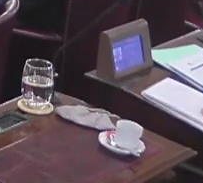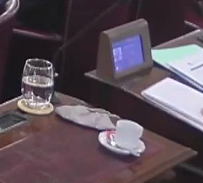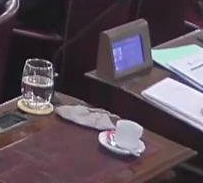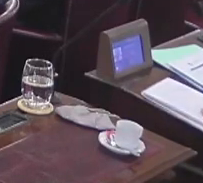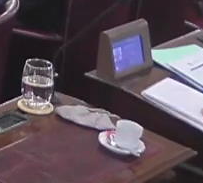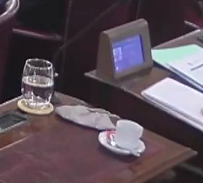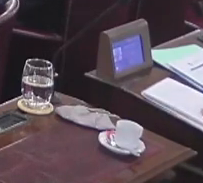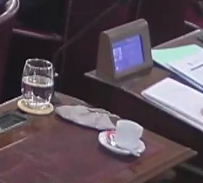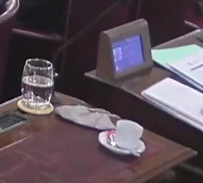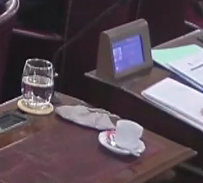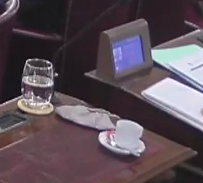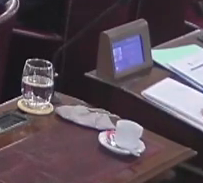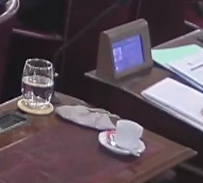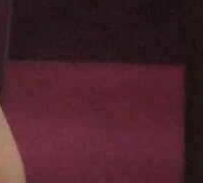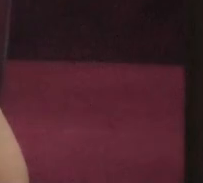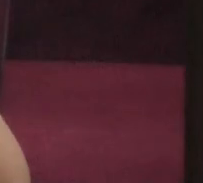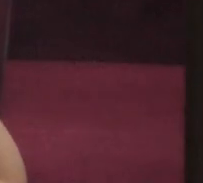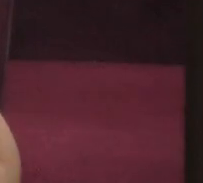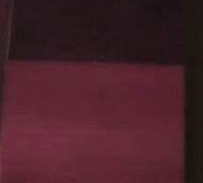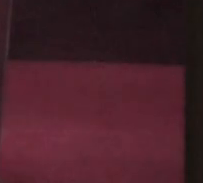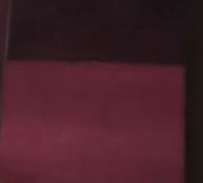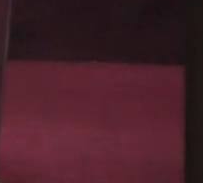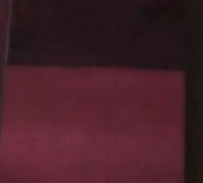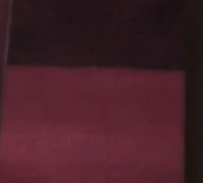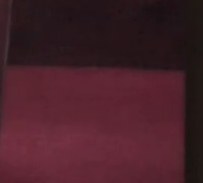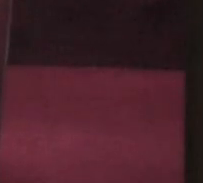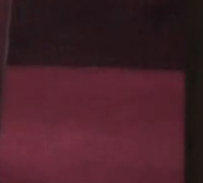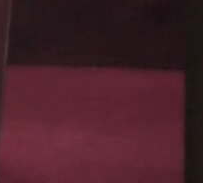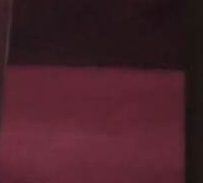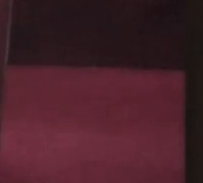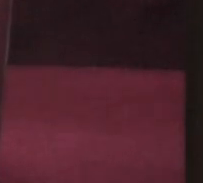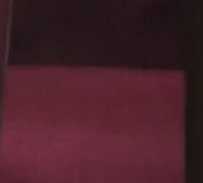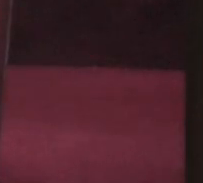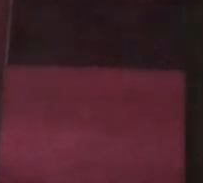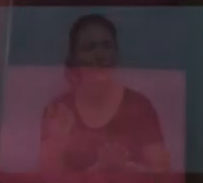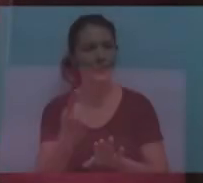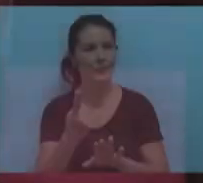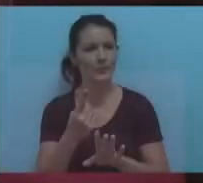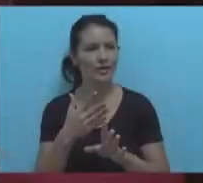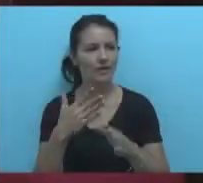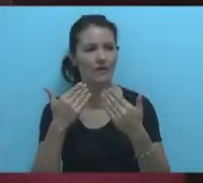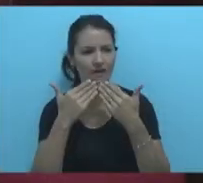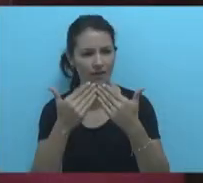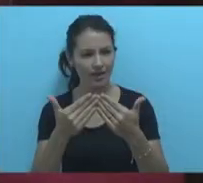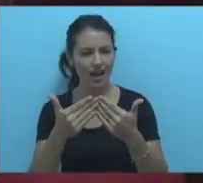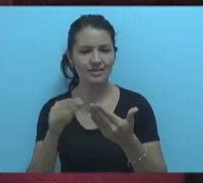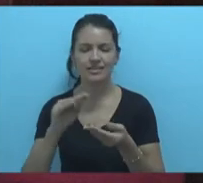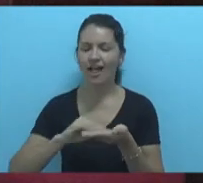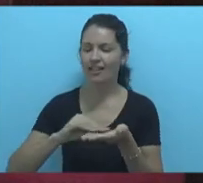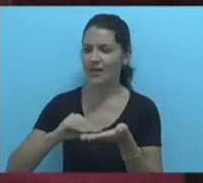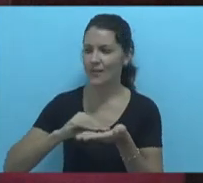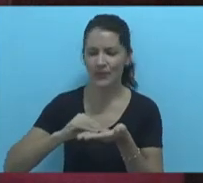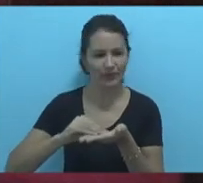¿No se escucha? Sí, ahí se escucha. Bueno, gracias, señor Presidente. Bueno, primero le agradezco a los diputados que me han acompañado con